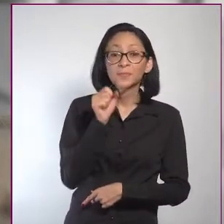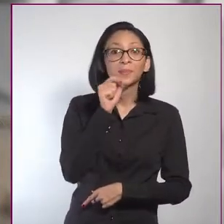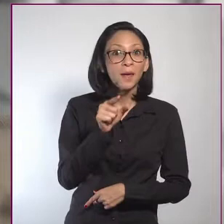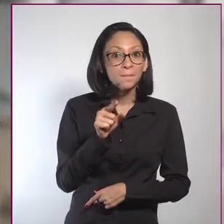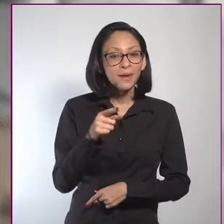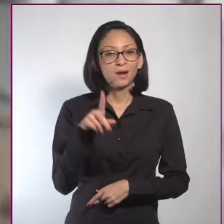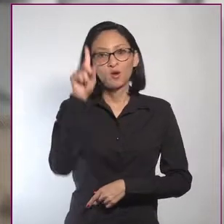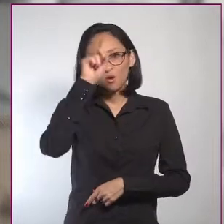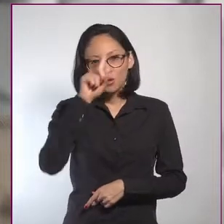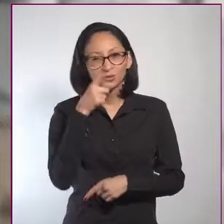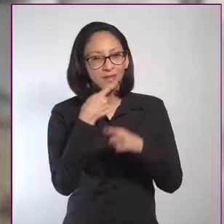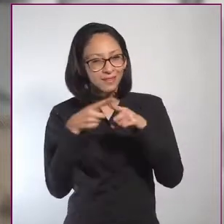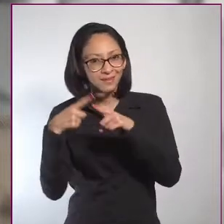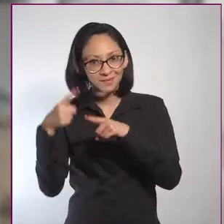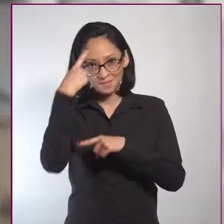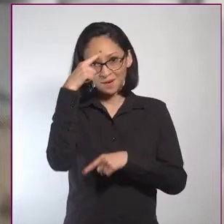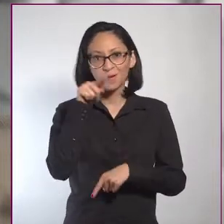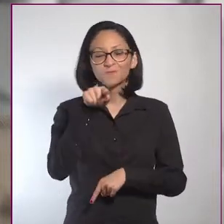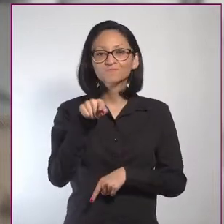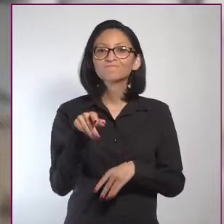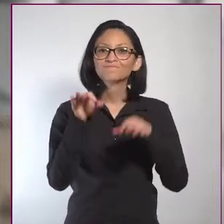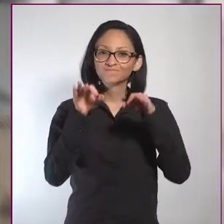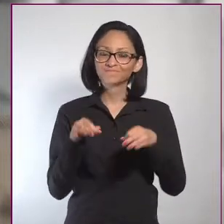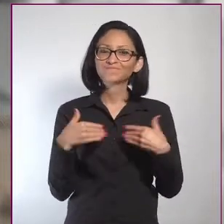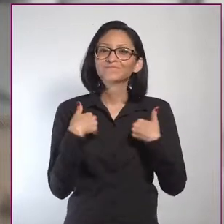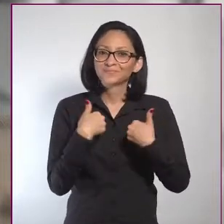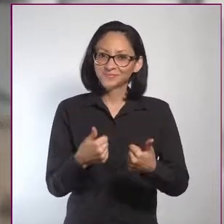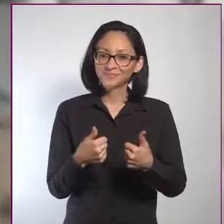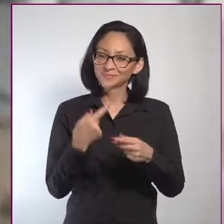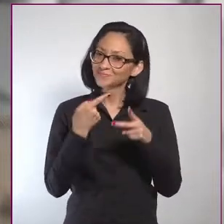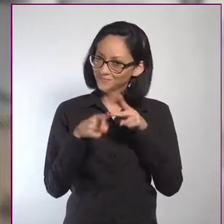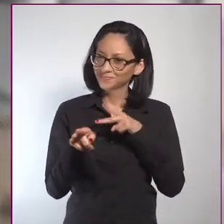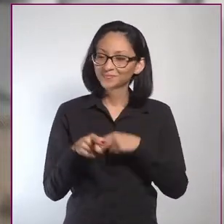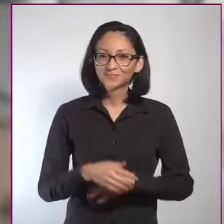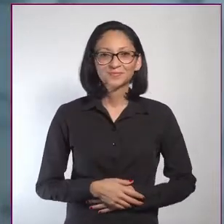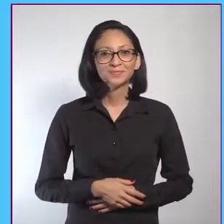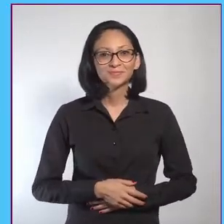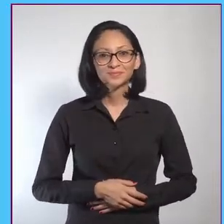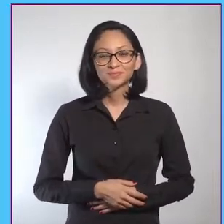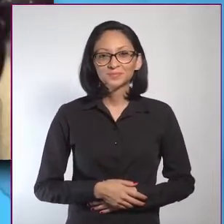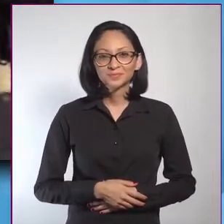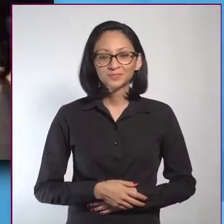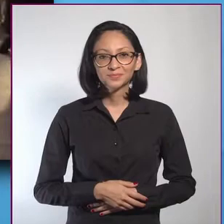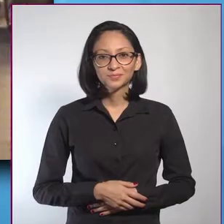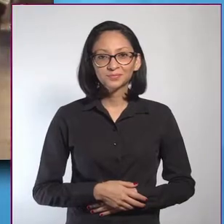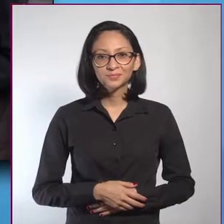mejorar tu salud y mucha información de calidad. Así que, comenzamos.